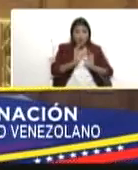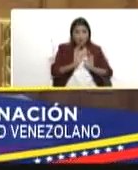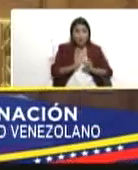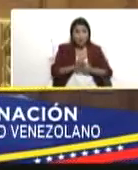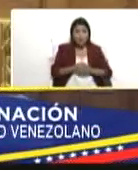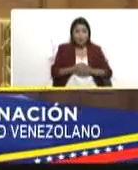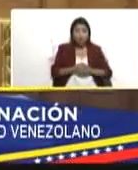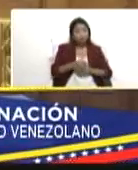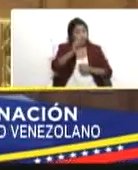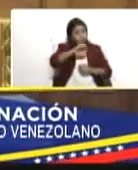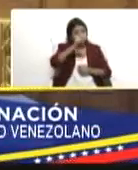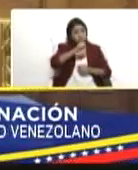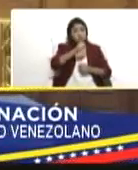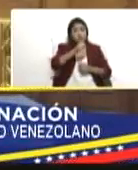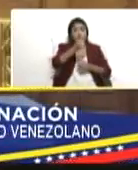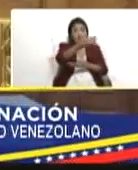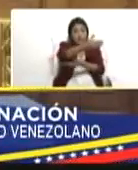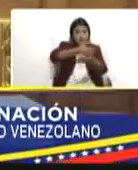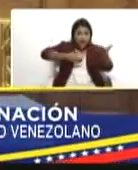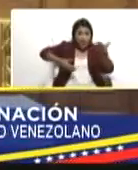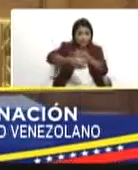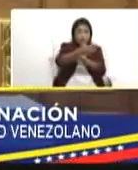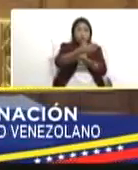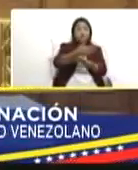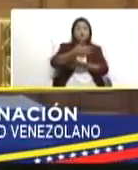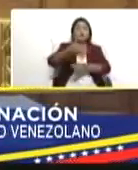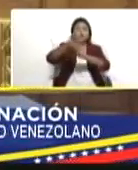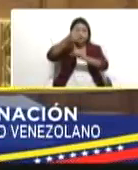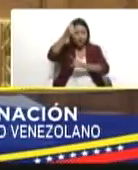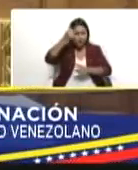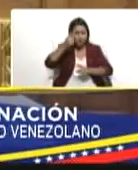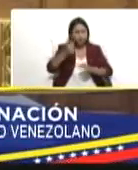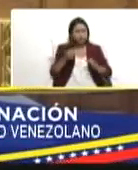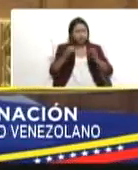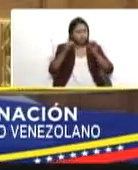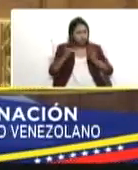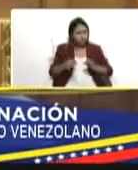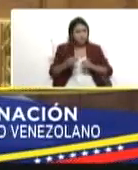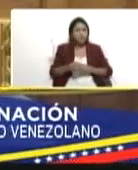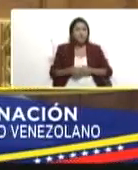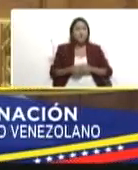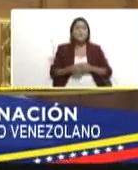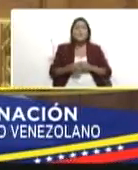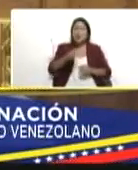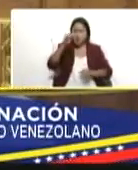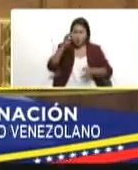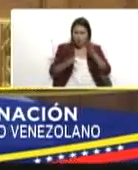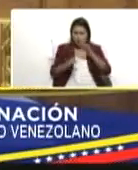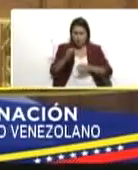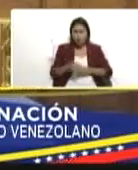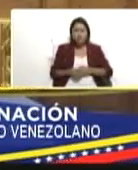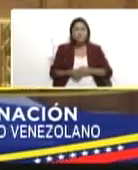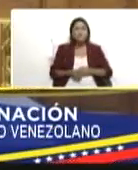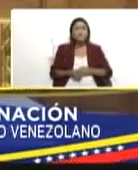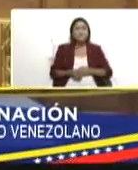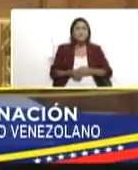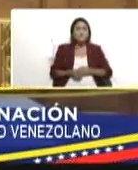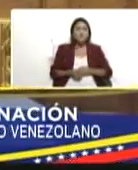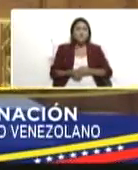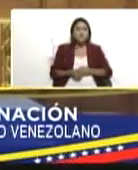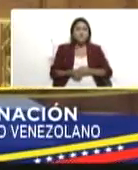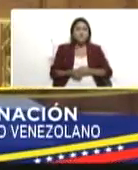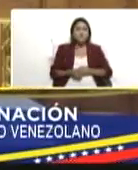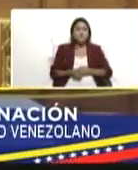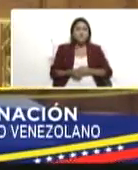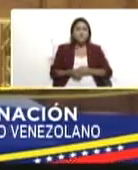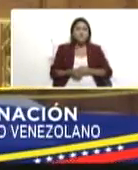y se logró el canje un canje equilibrado justo donde nosotros